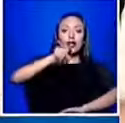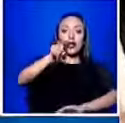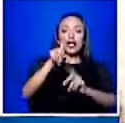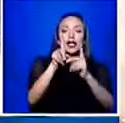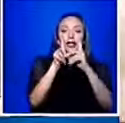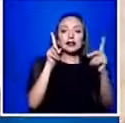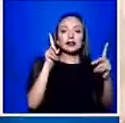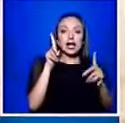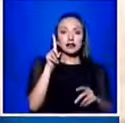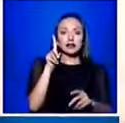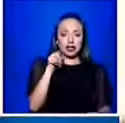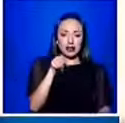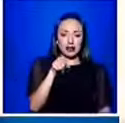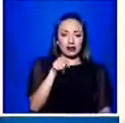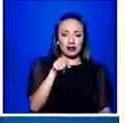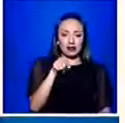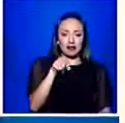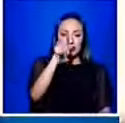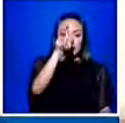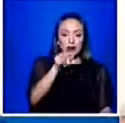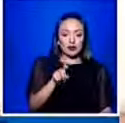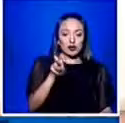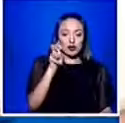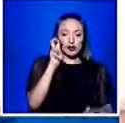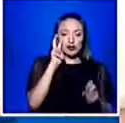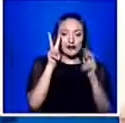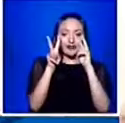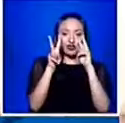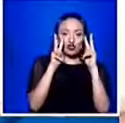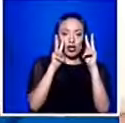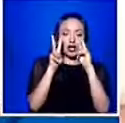modalidad de bachillerato acelerado.